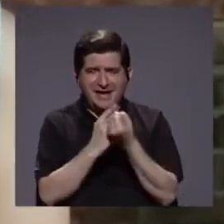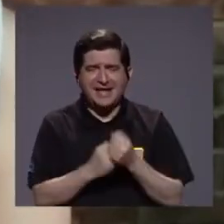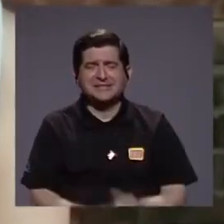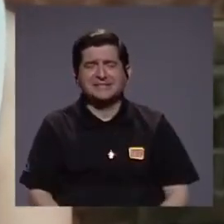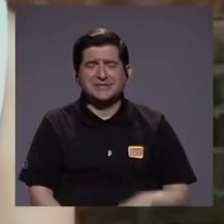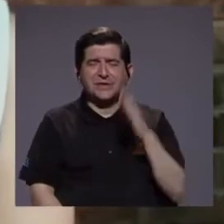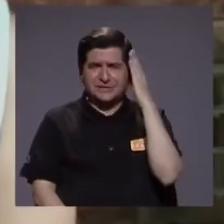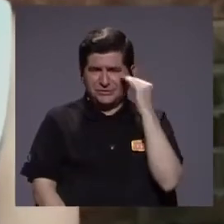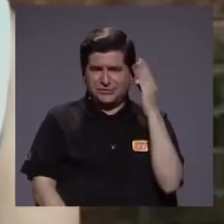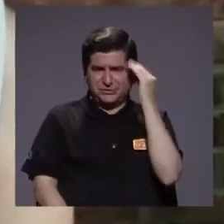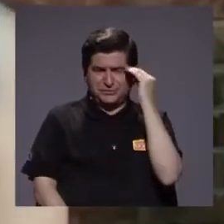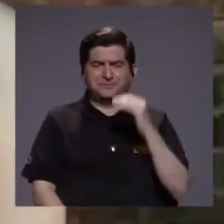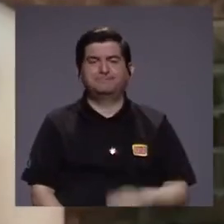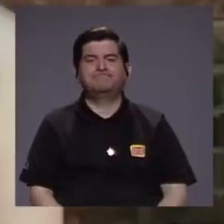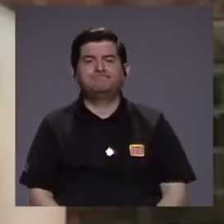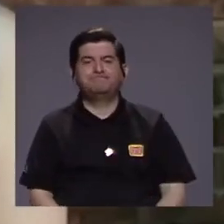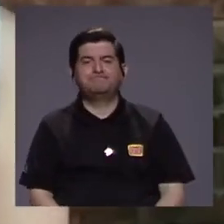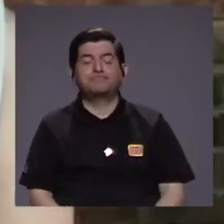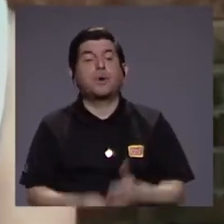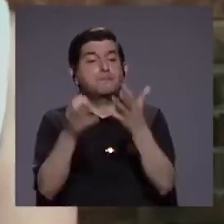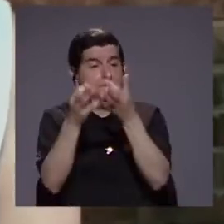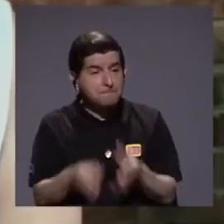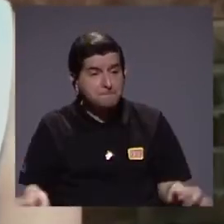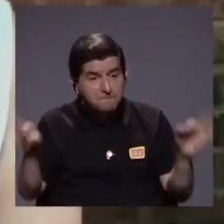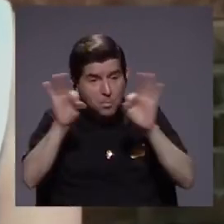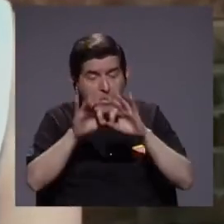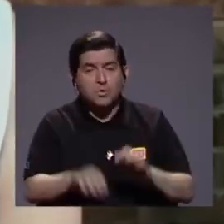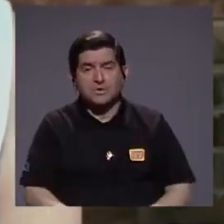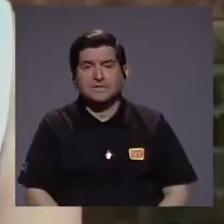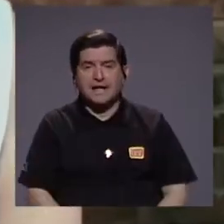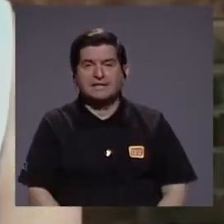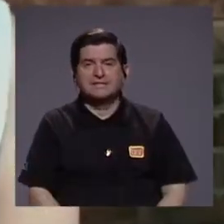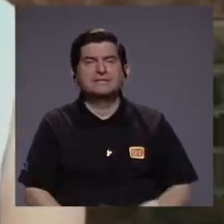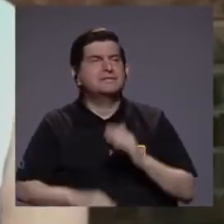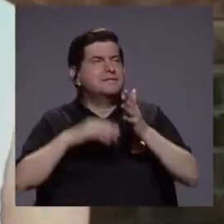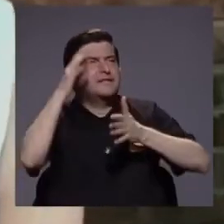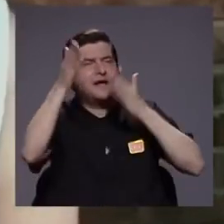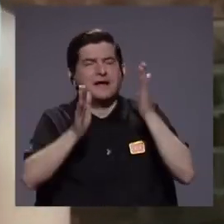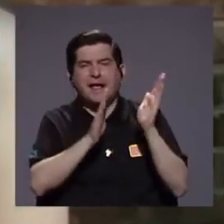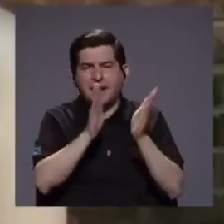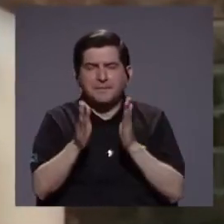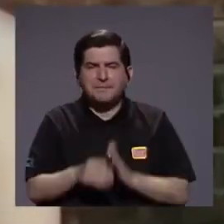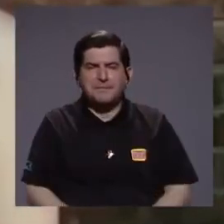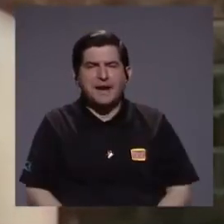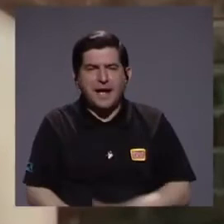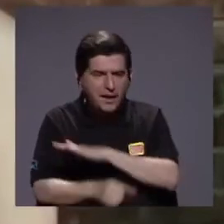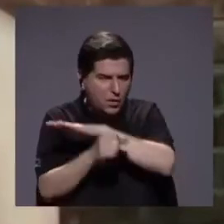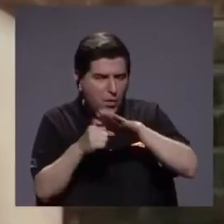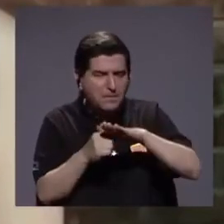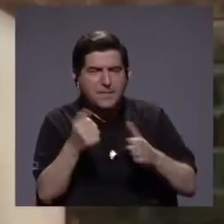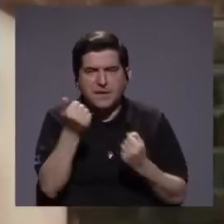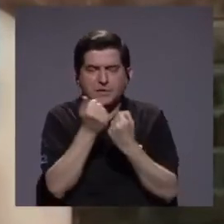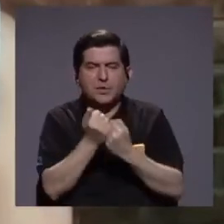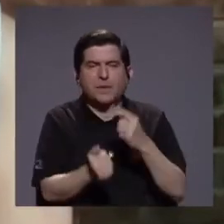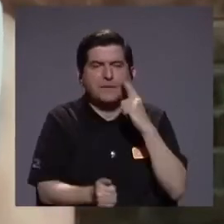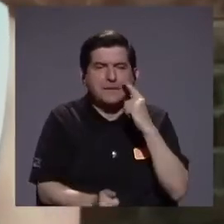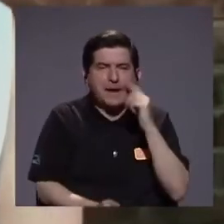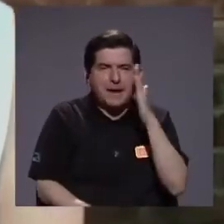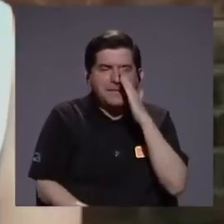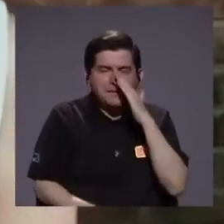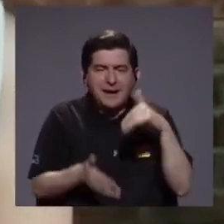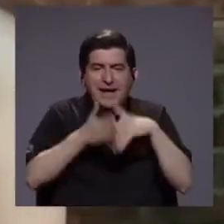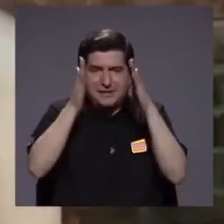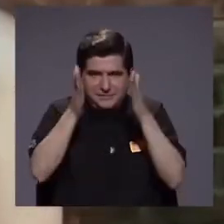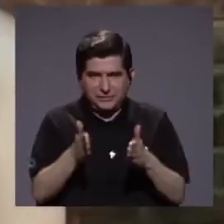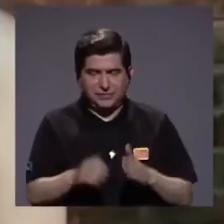vive. Definitivamente es importante la creación de un plan integral de apoyo a los padres y madres estudiantes de